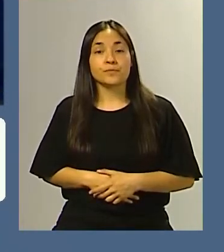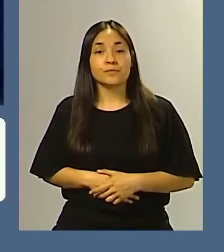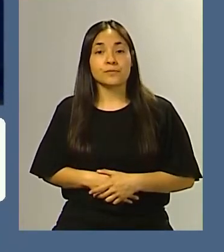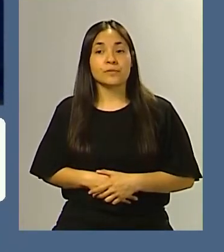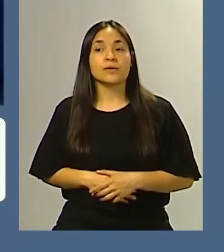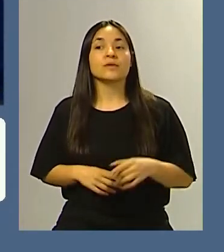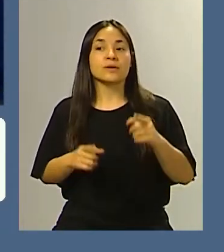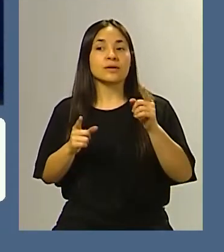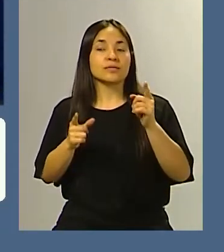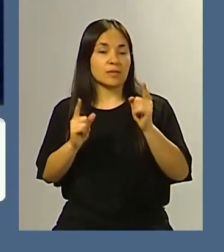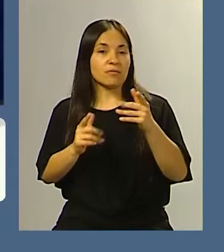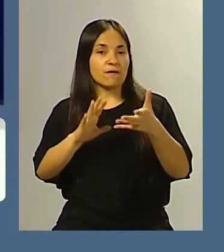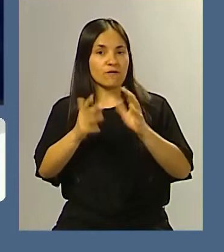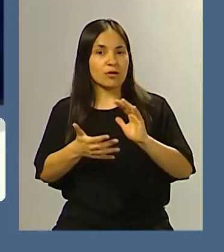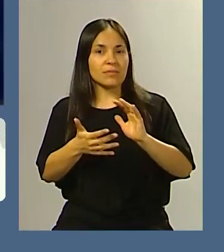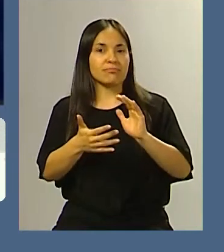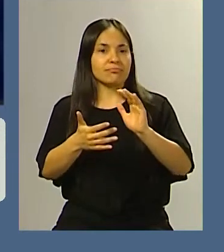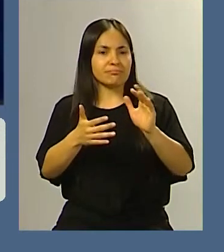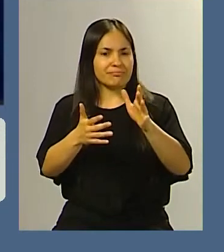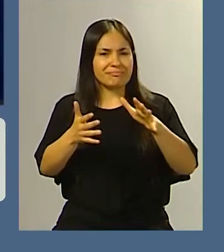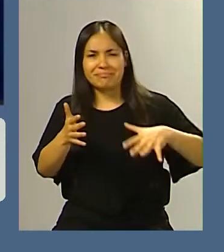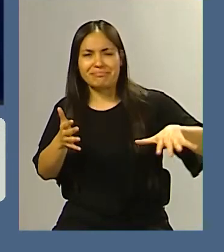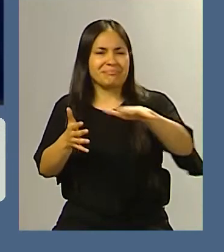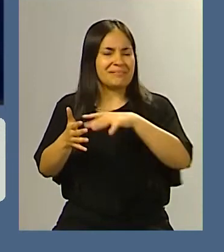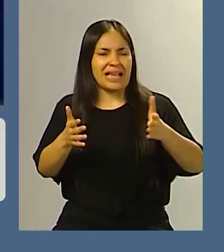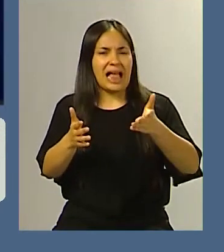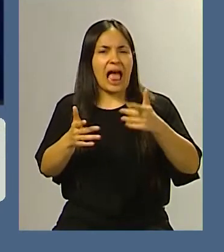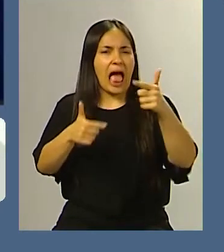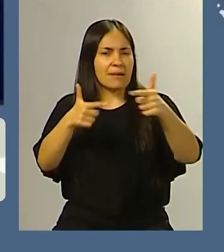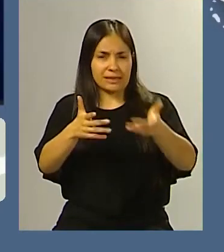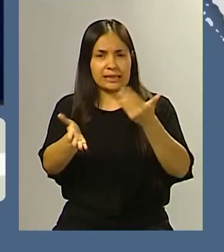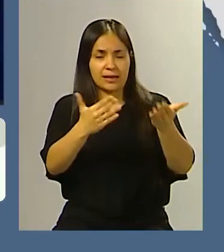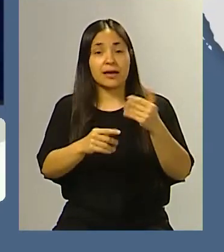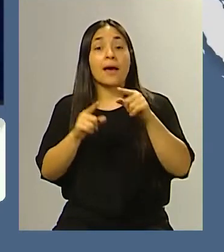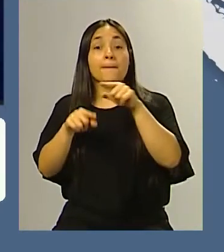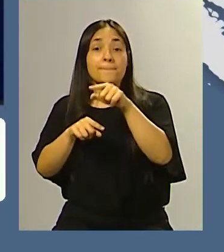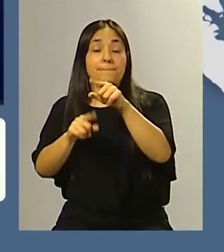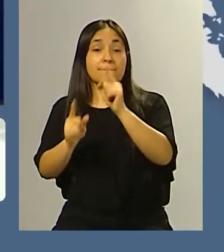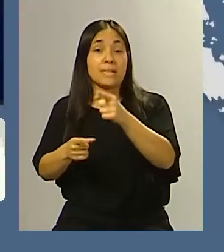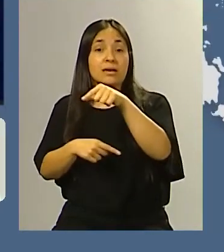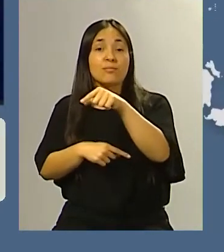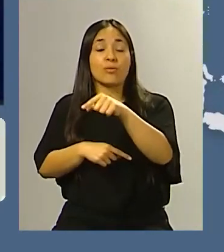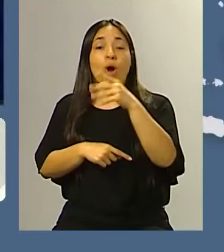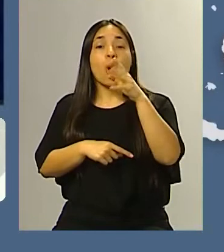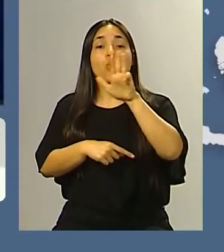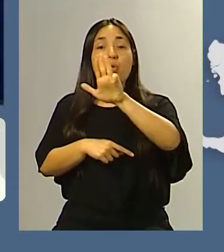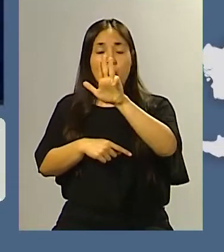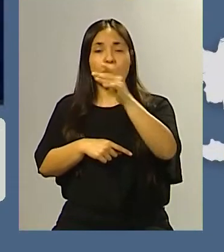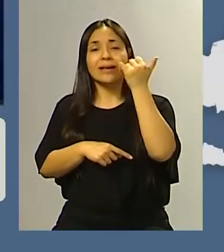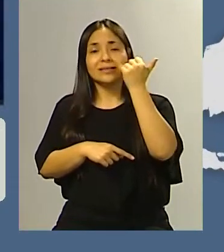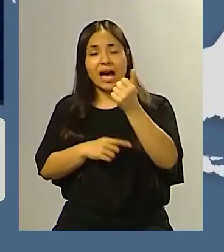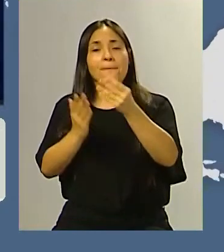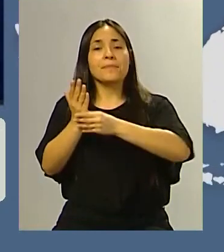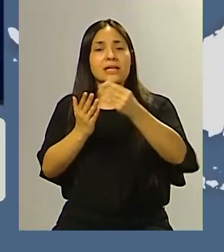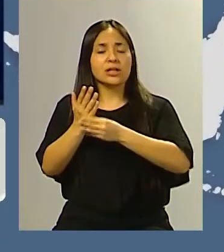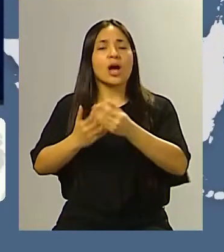estatísticas también fue desmantelado, ¿no? Además, Lula ya anunció la creación de un ministerio de los pueblos originarios. Sí. Yo